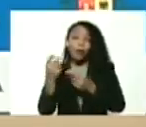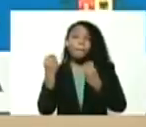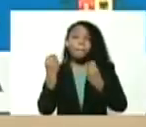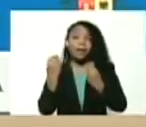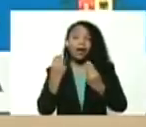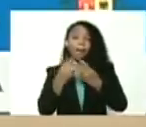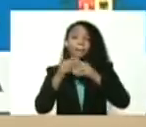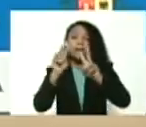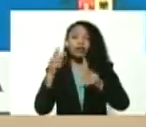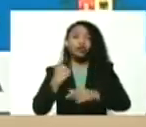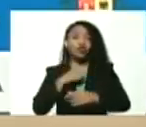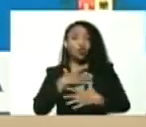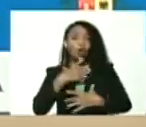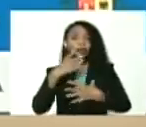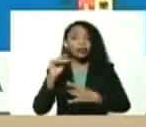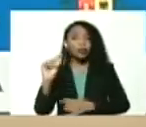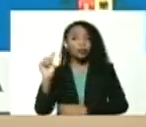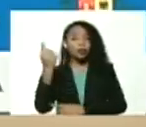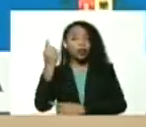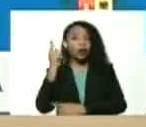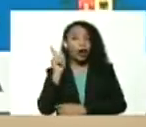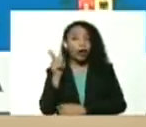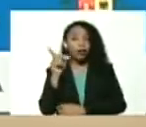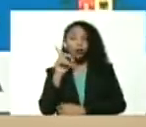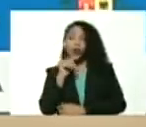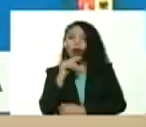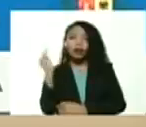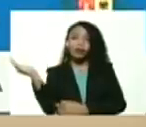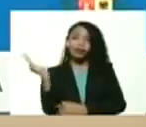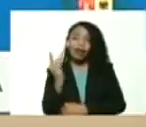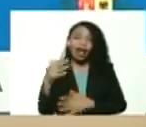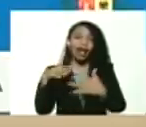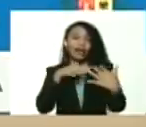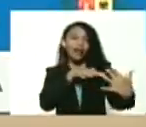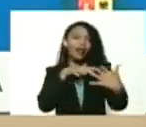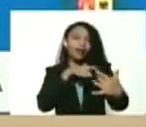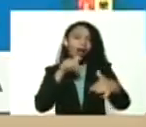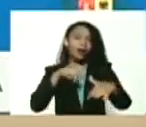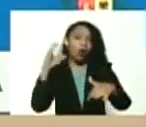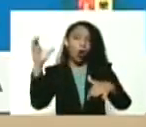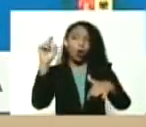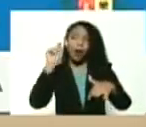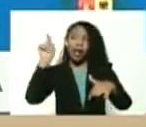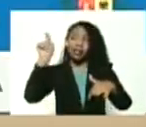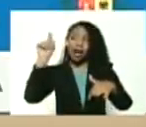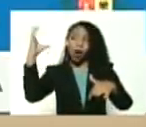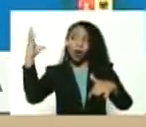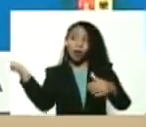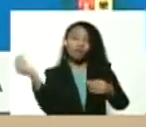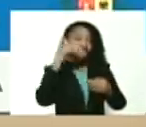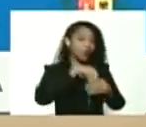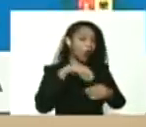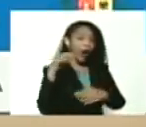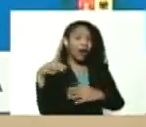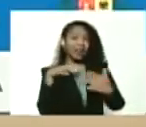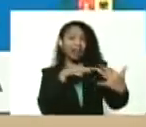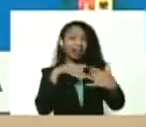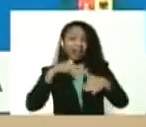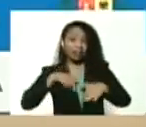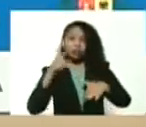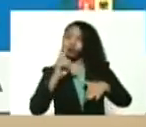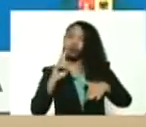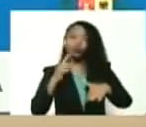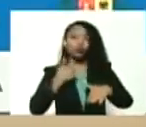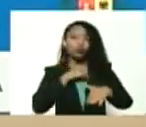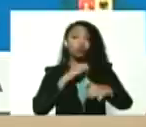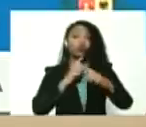los primeros interesados en que no se traiga la guerra de Colombia a Venezuela. Y sumamos todos nuestros esfuerzos por